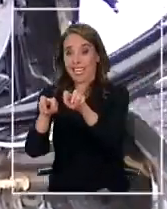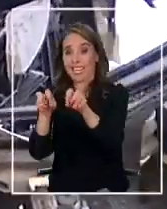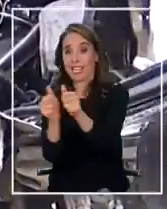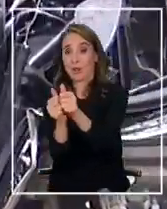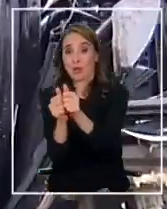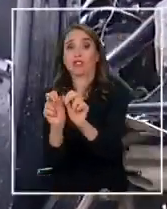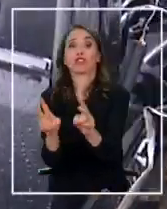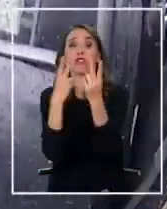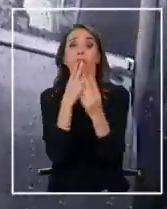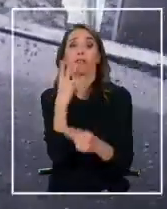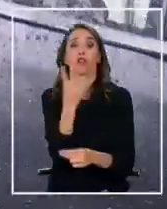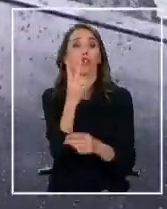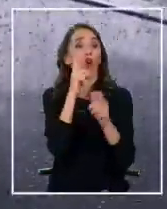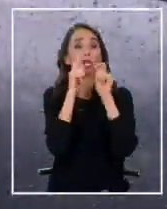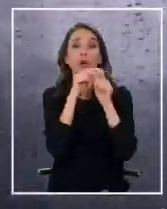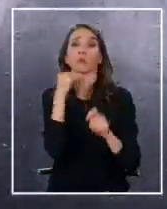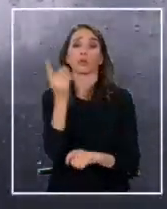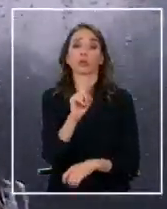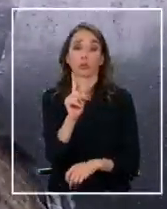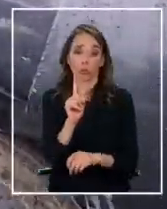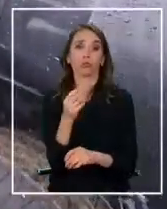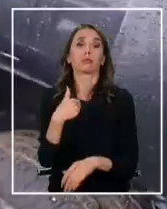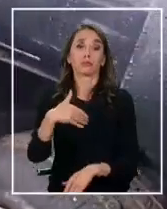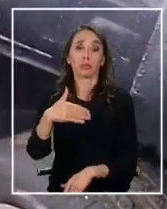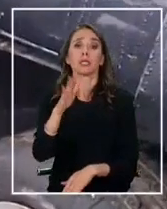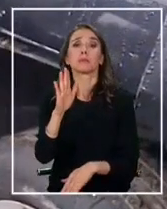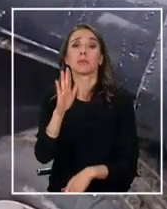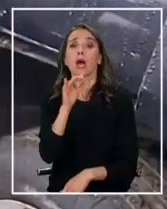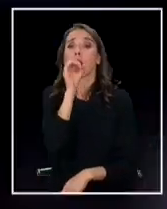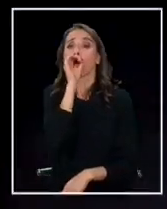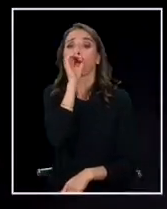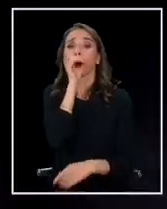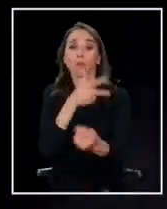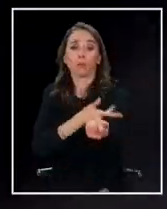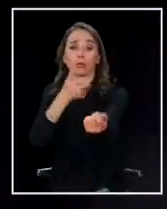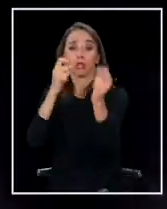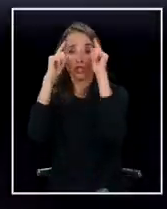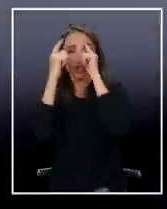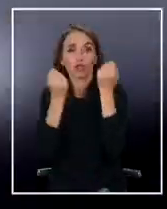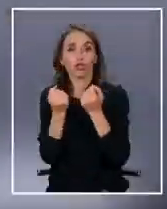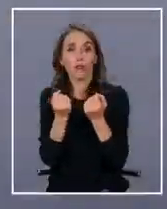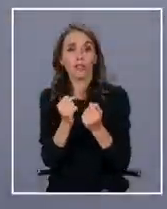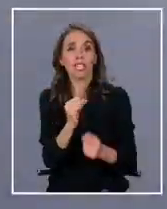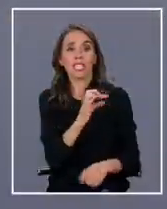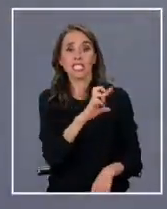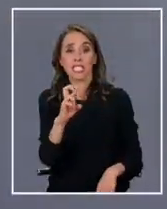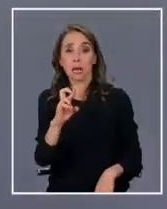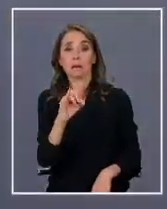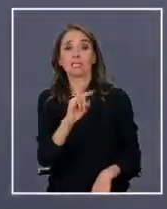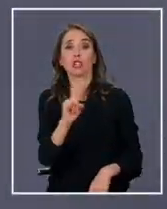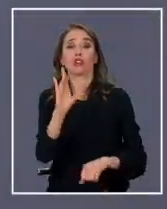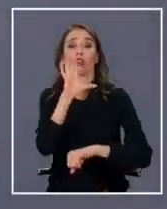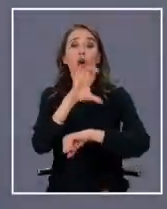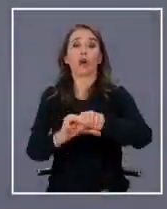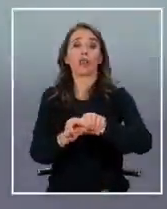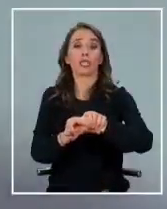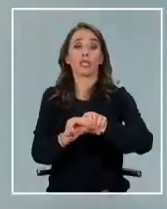de riesgo vital. Todo esto a la espera de la alcoholemia al chofer del Jeep para saber si quedará detenido por su